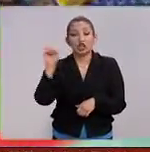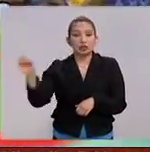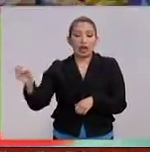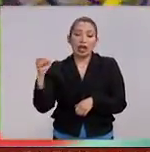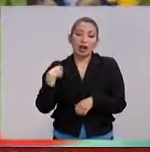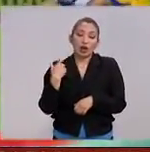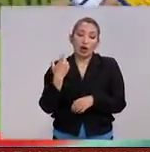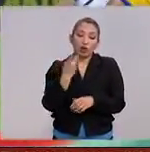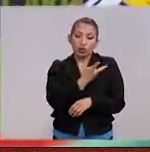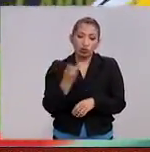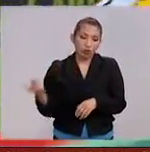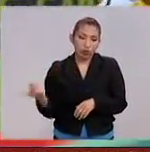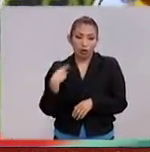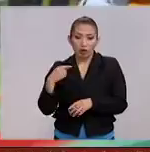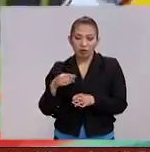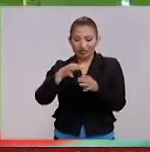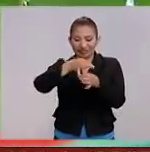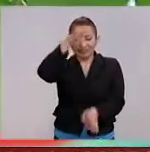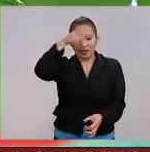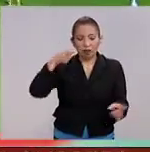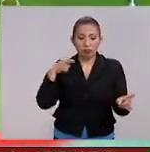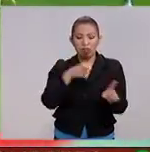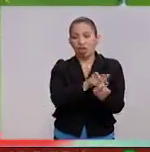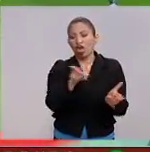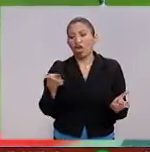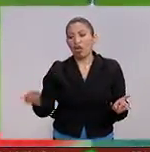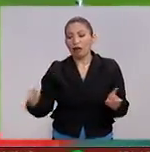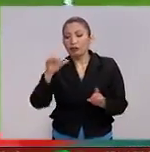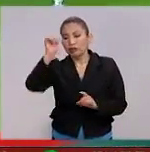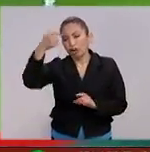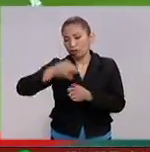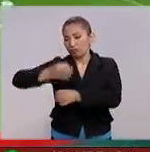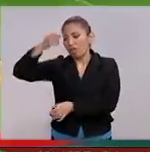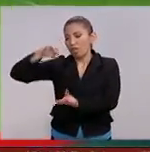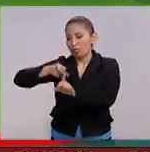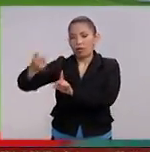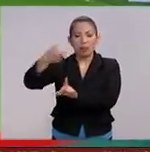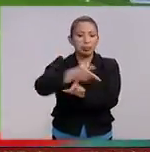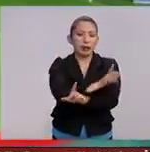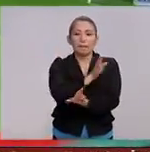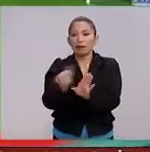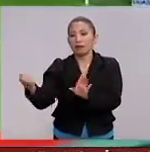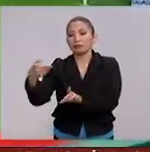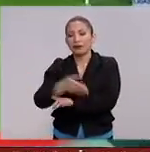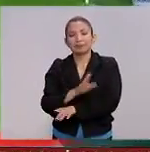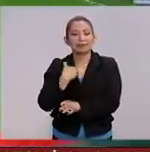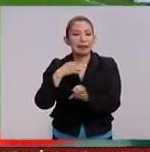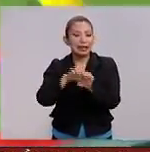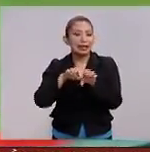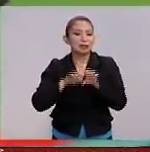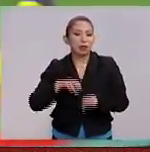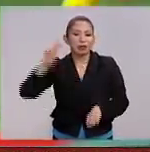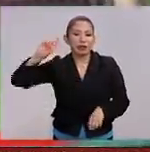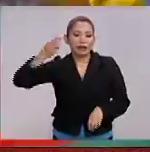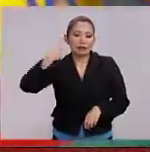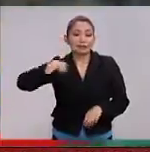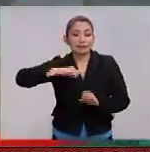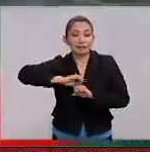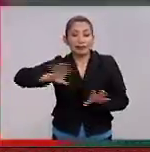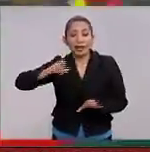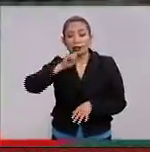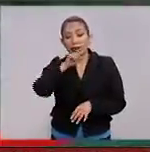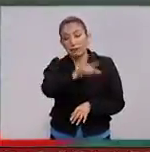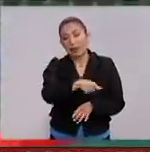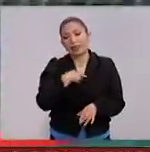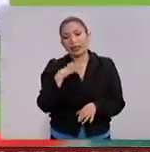con no solamente ese poste de herrera sino algunos otros postes también de los jugadores del equipo de pumas y por supuesto también